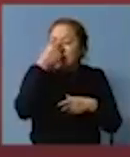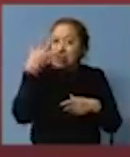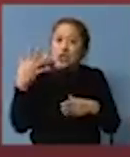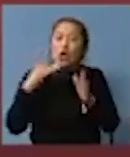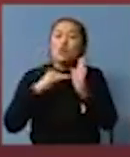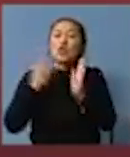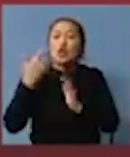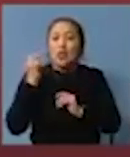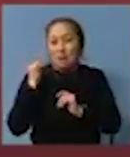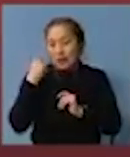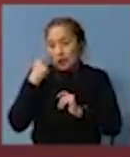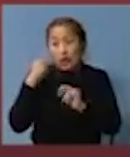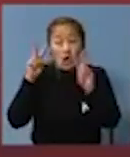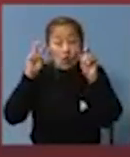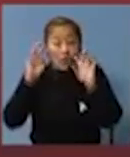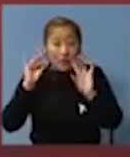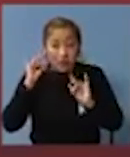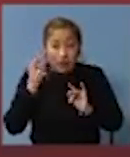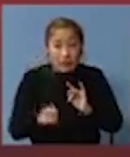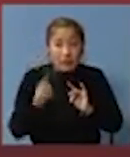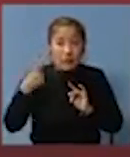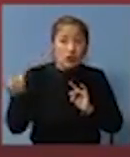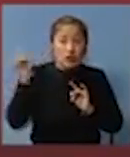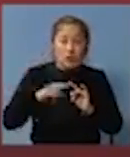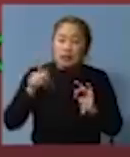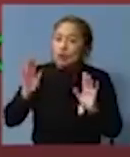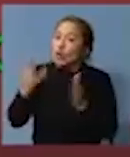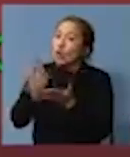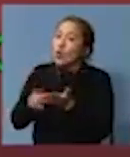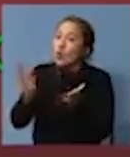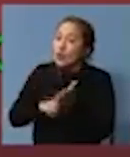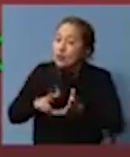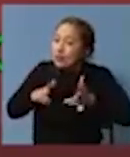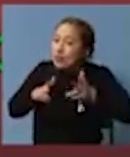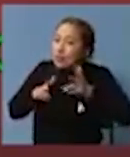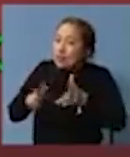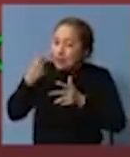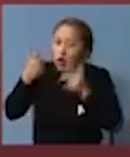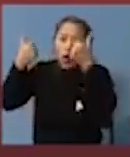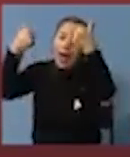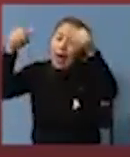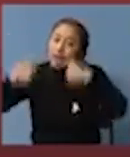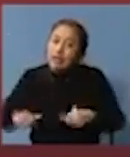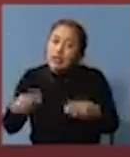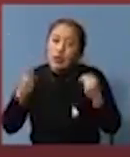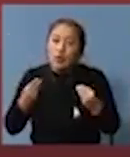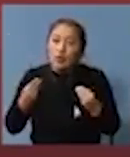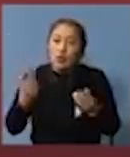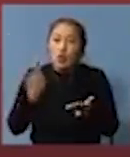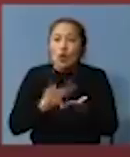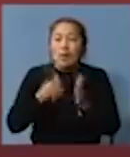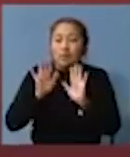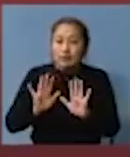del Estado. Y es una cuestión que, si ellos vienen, es obvio, no va a ser, va a ser en la ficha, todo el pan, no sé, por eso lo que